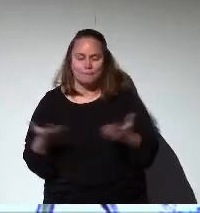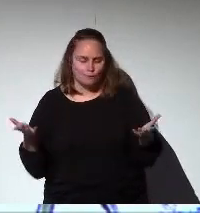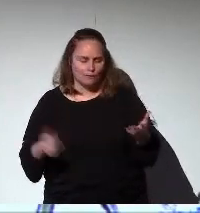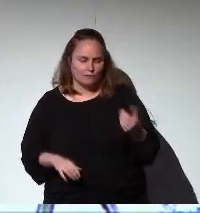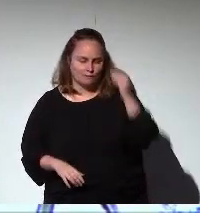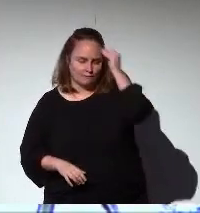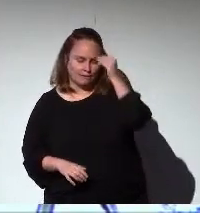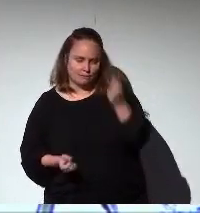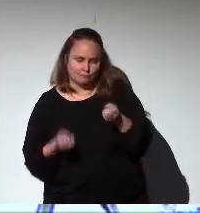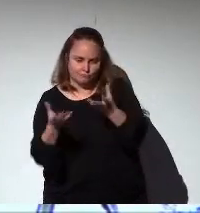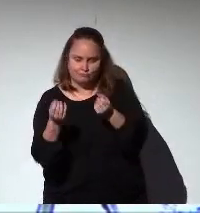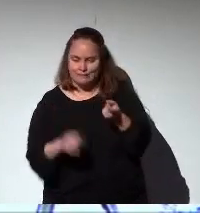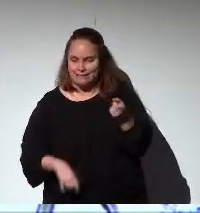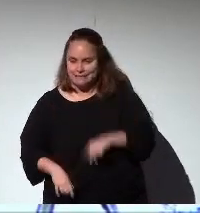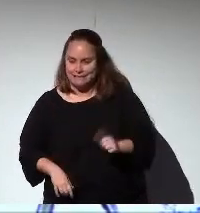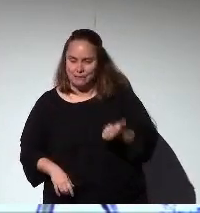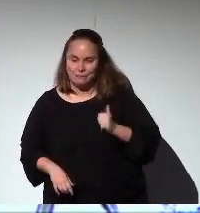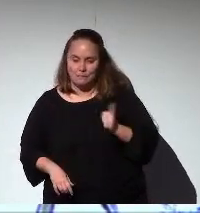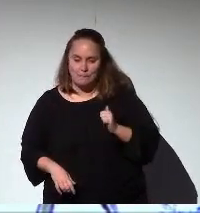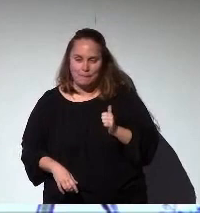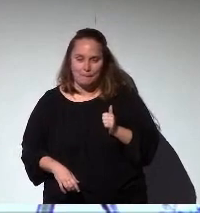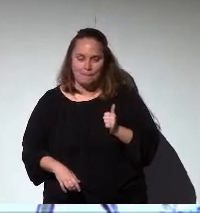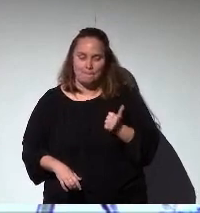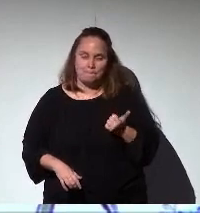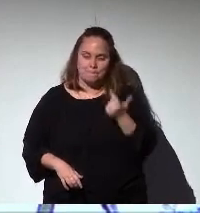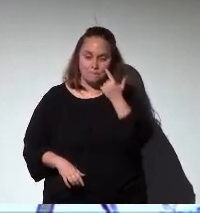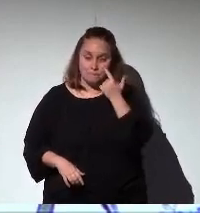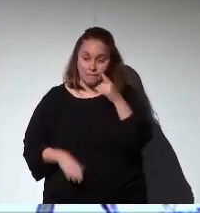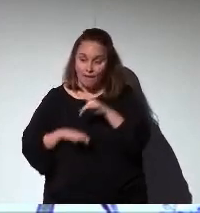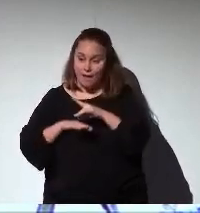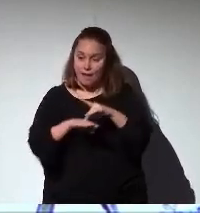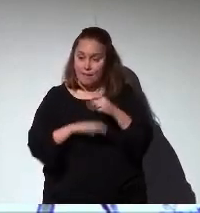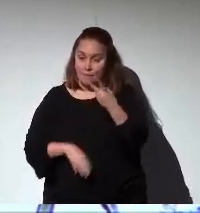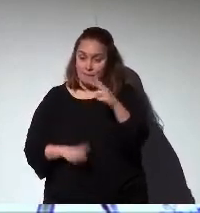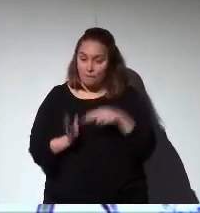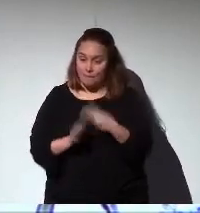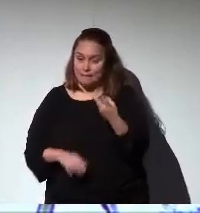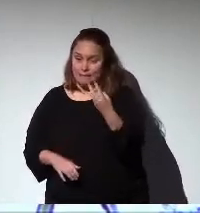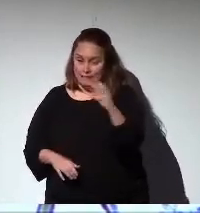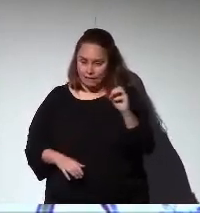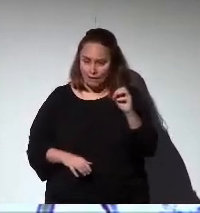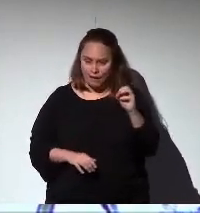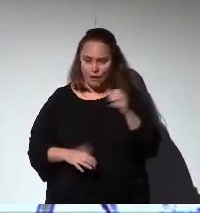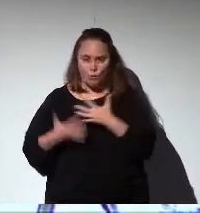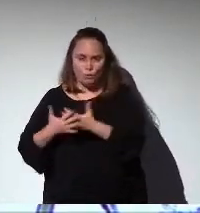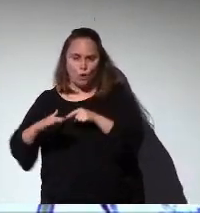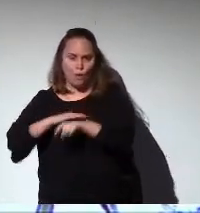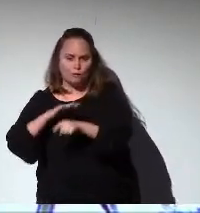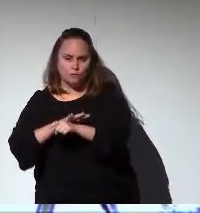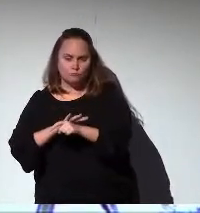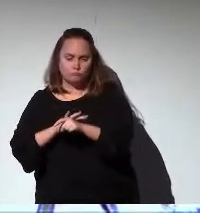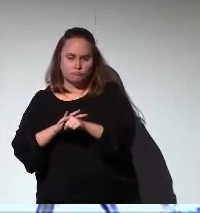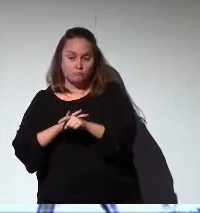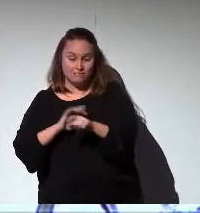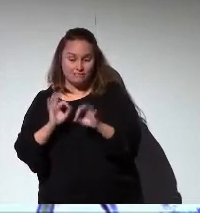quería traerles aquí algunas reflexiones, sobre cómo se puede incorporar la Agenda 2030 a la gestión del voluntariado y sobre todo en las organizaciones